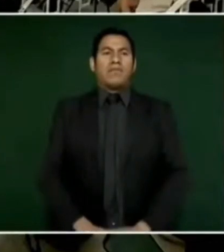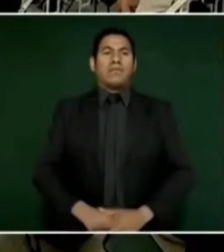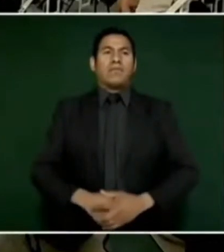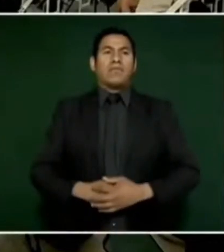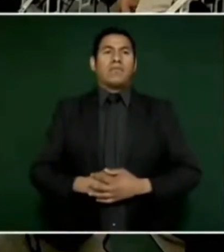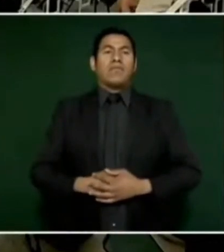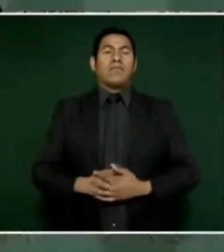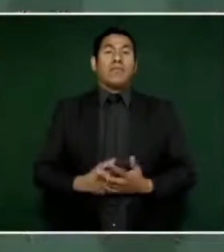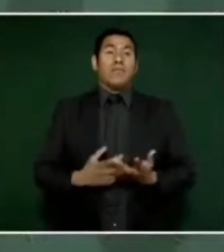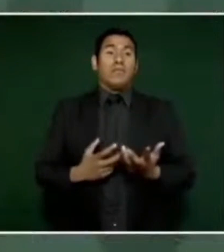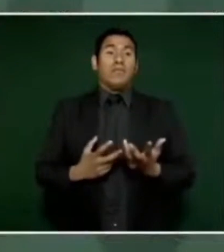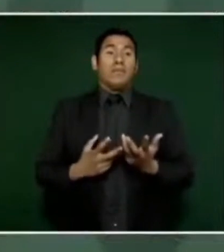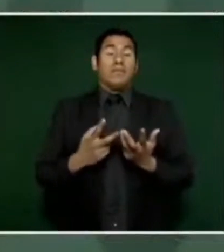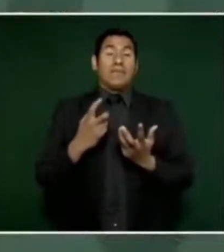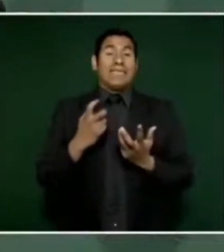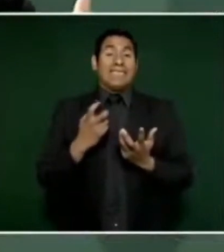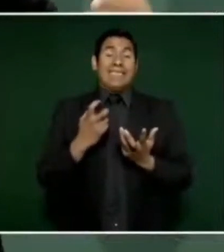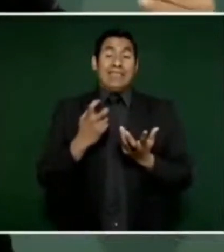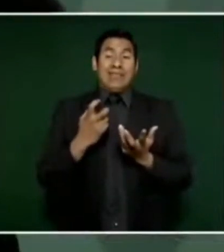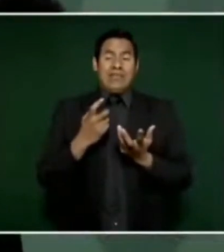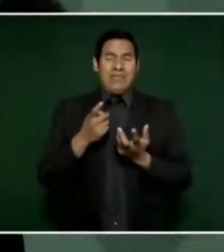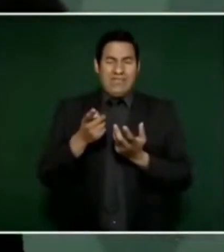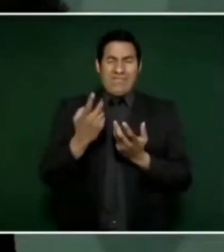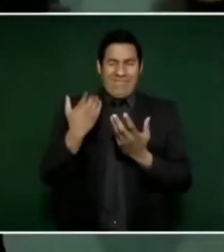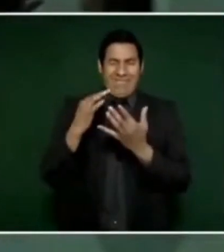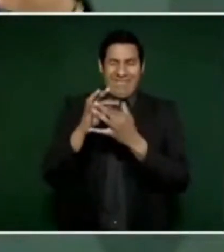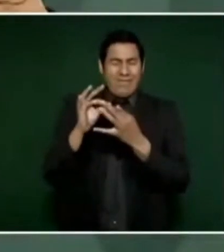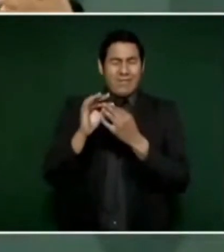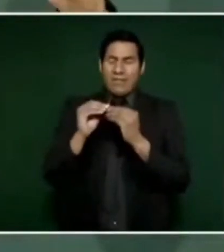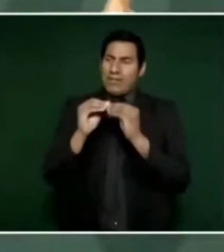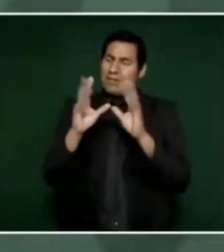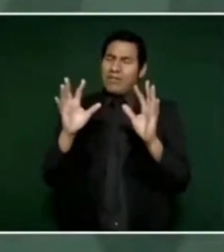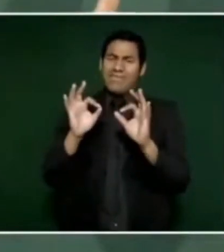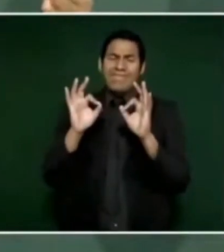y quiero que resuelvan en un sentido o en otro,